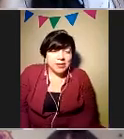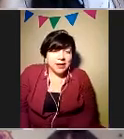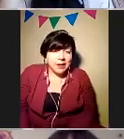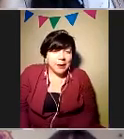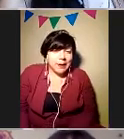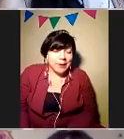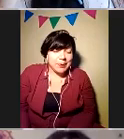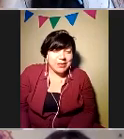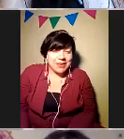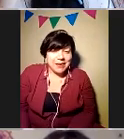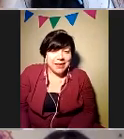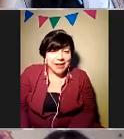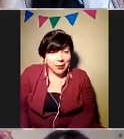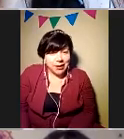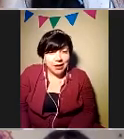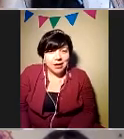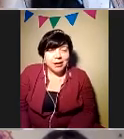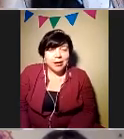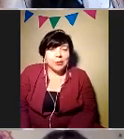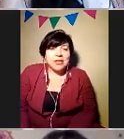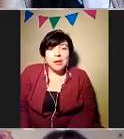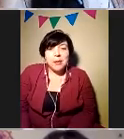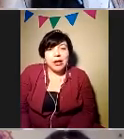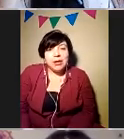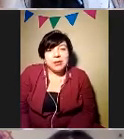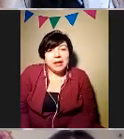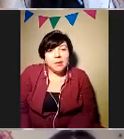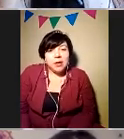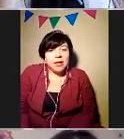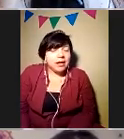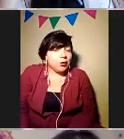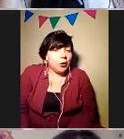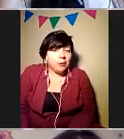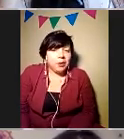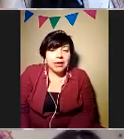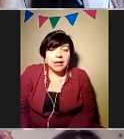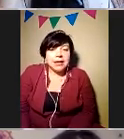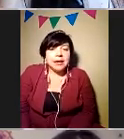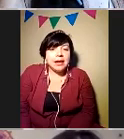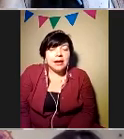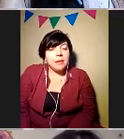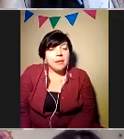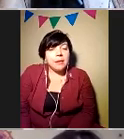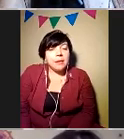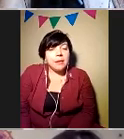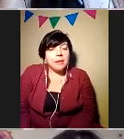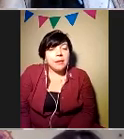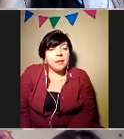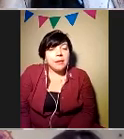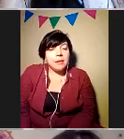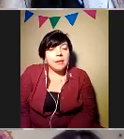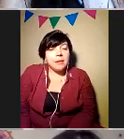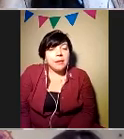Como dice la diapositiva de ahora, como decíamos, la industria de la moda tiene hartos componentes y hartas